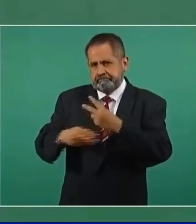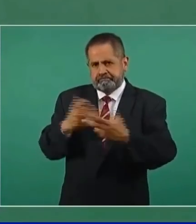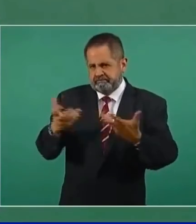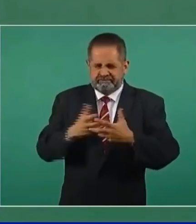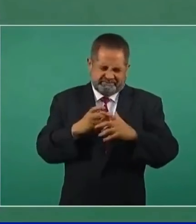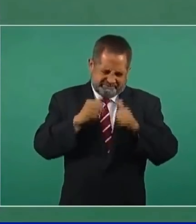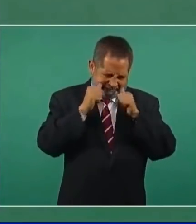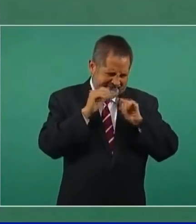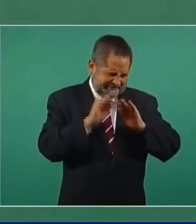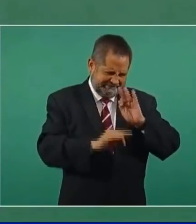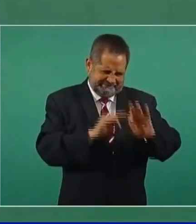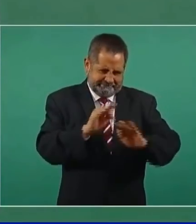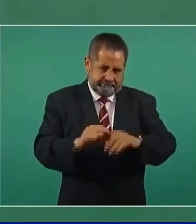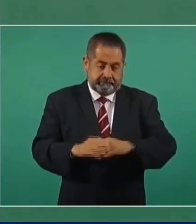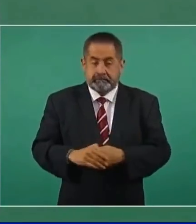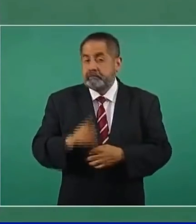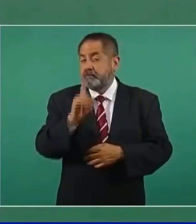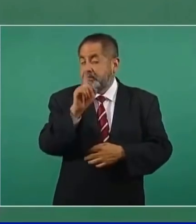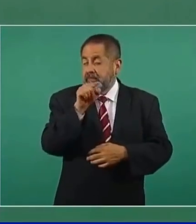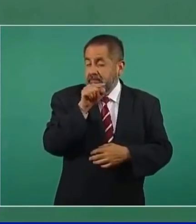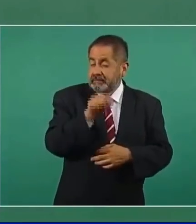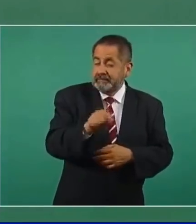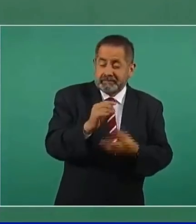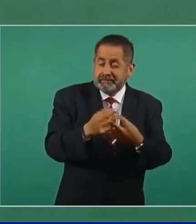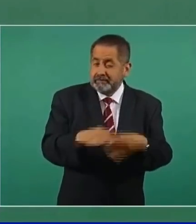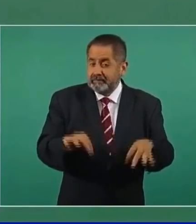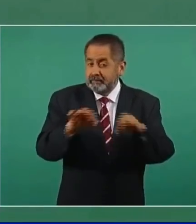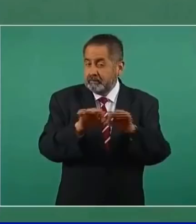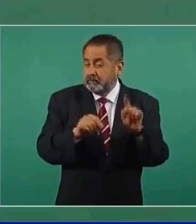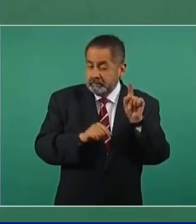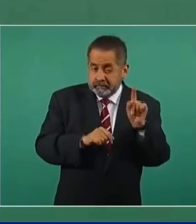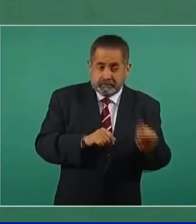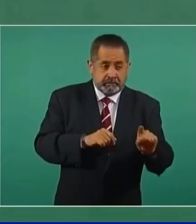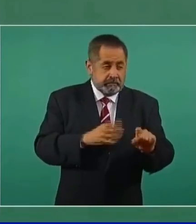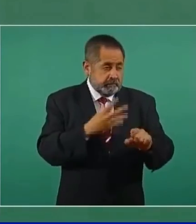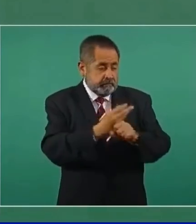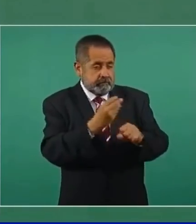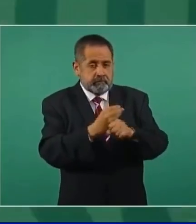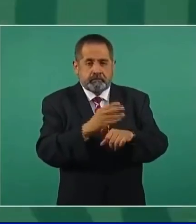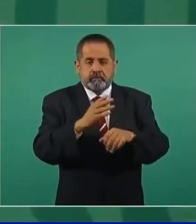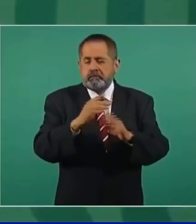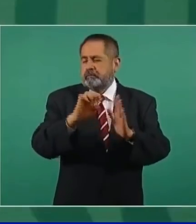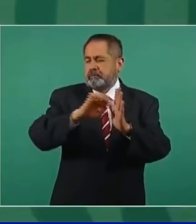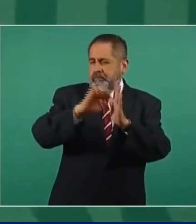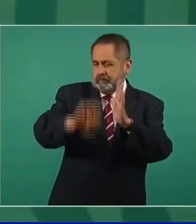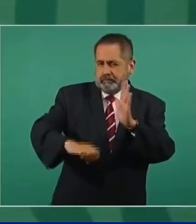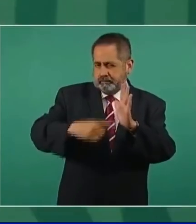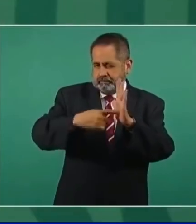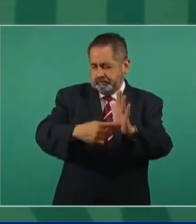tan importante el tener las hidroeléctricas que basta un ejemplo.